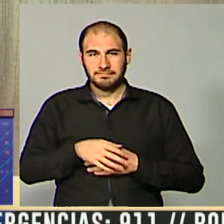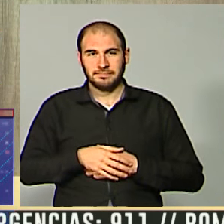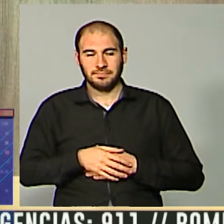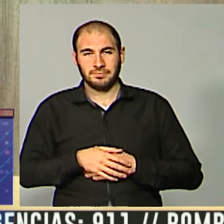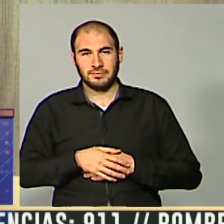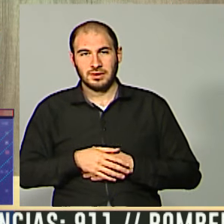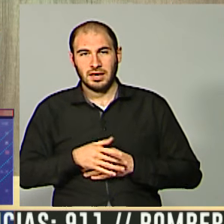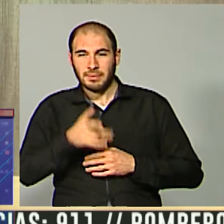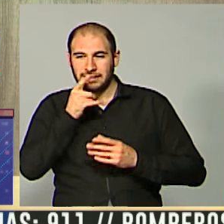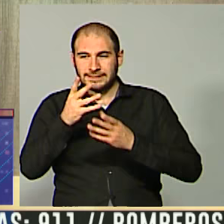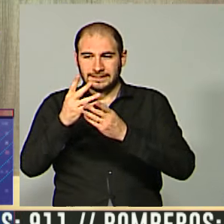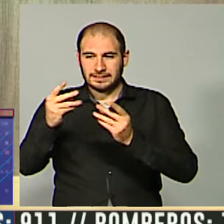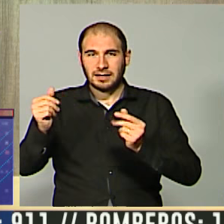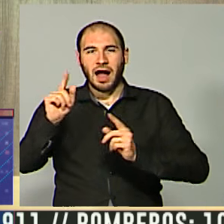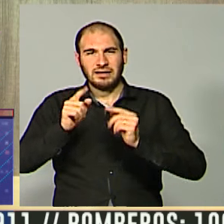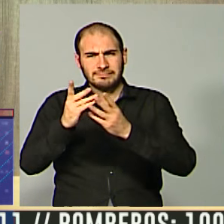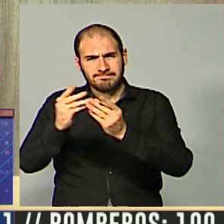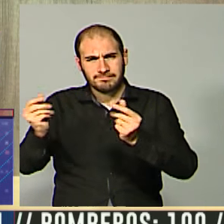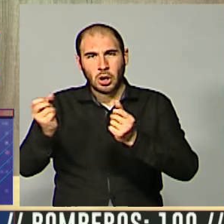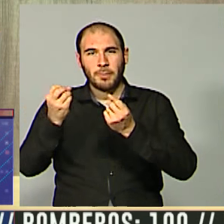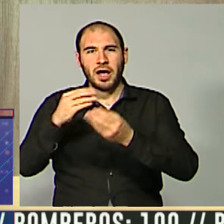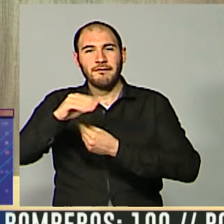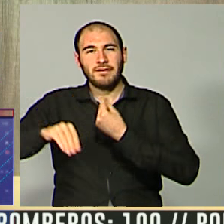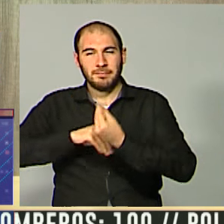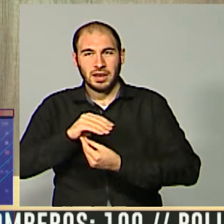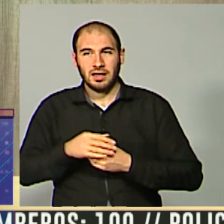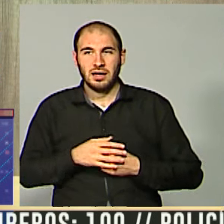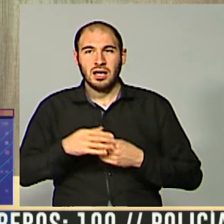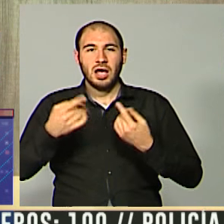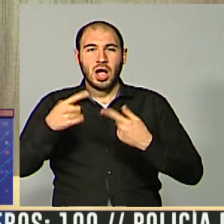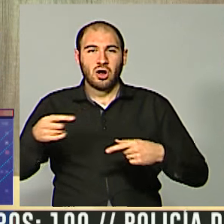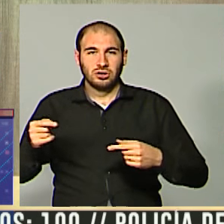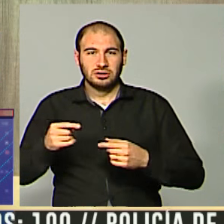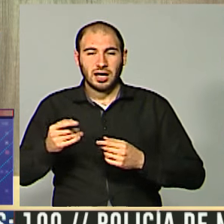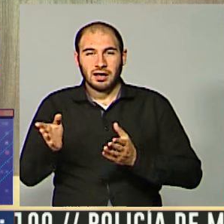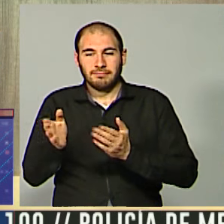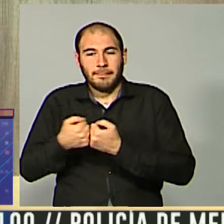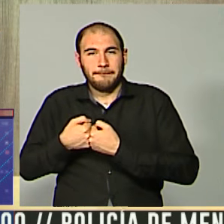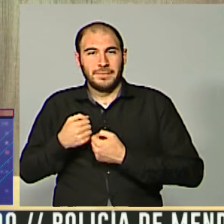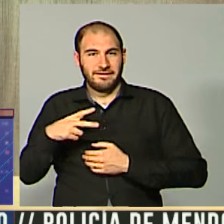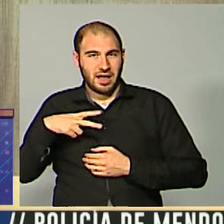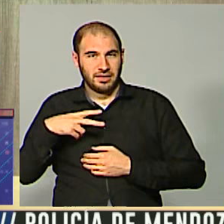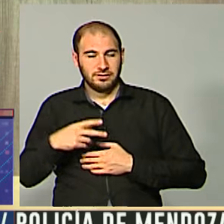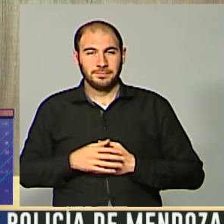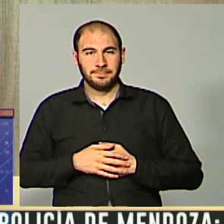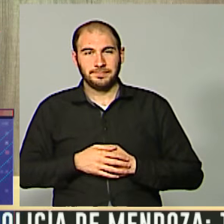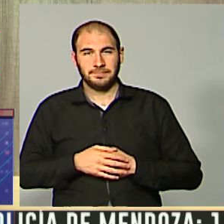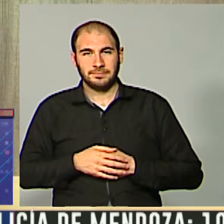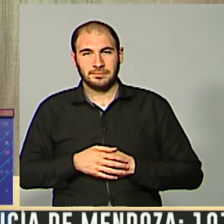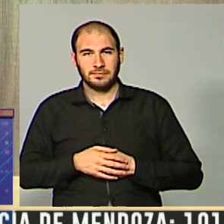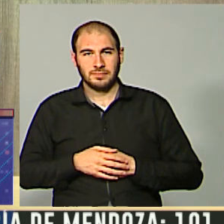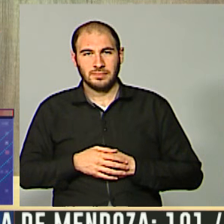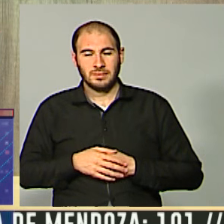un poco invisibilizada a veces, porque es una familia donde suceden cosas puertas adentro, uno